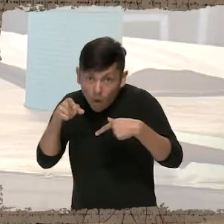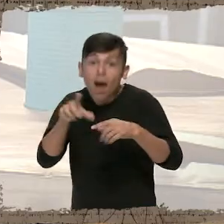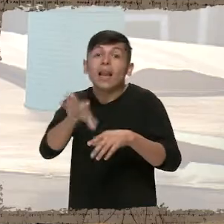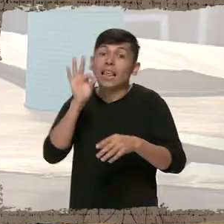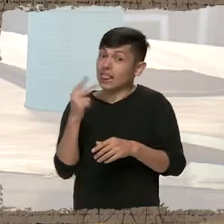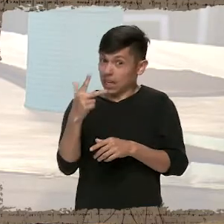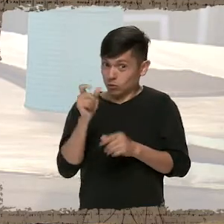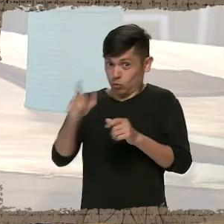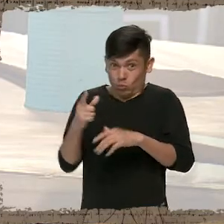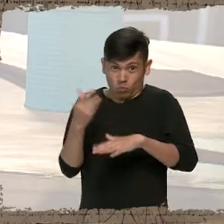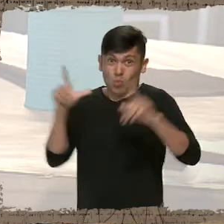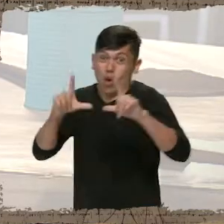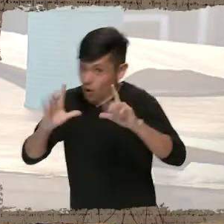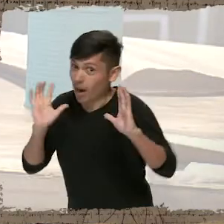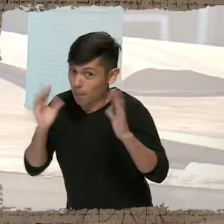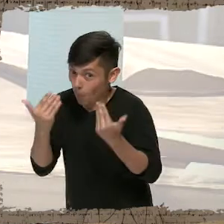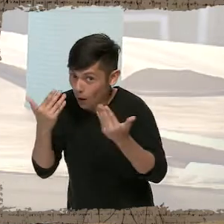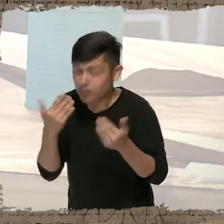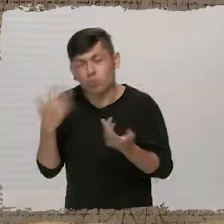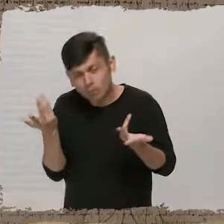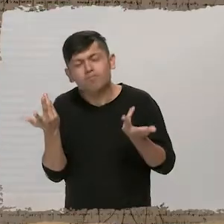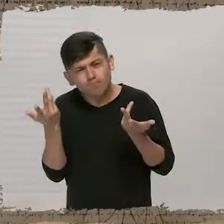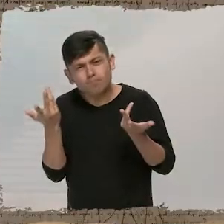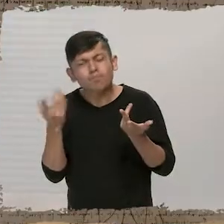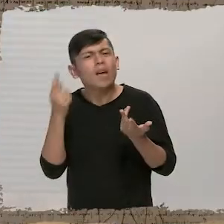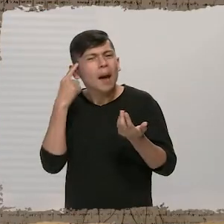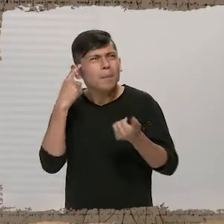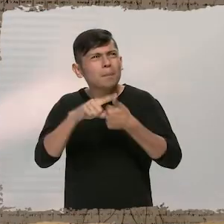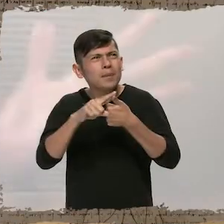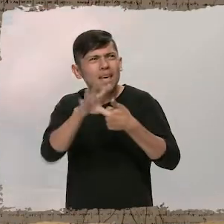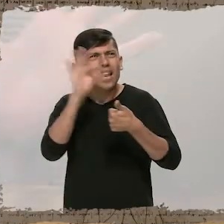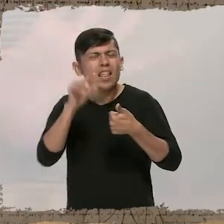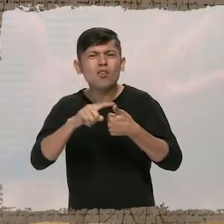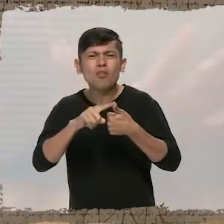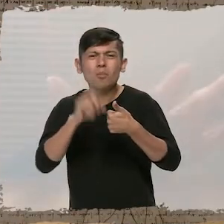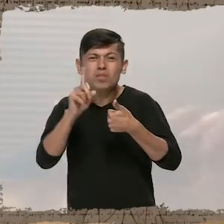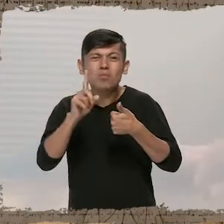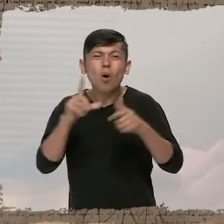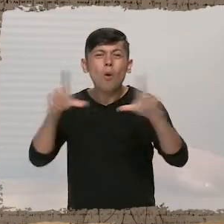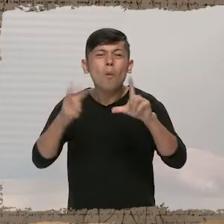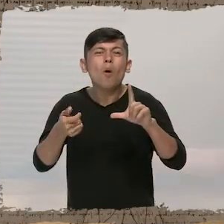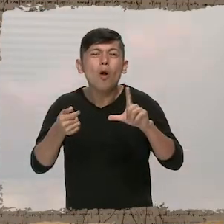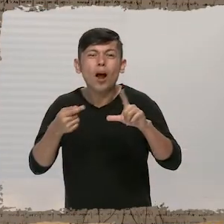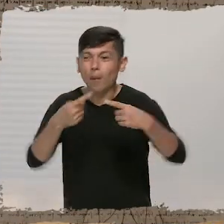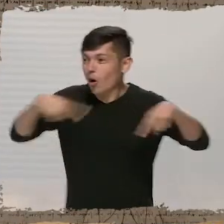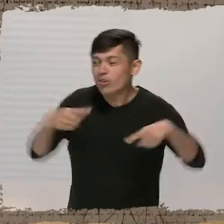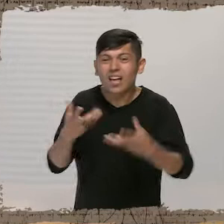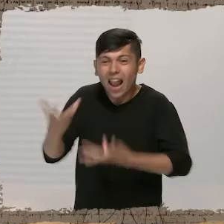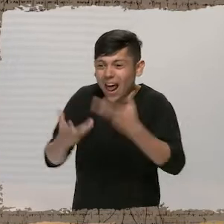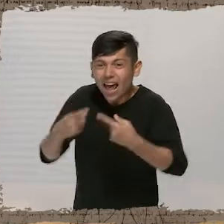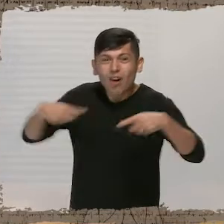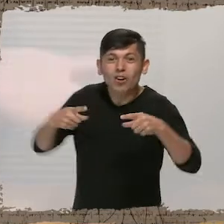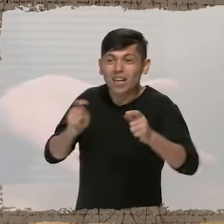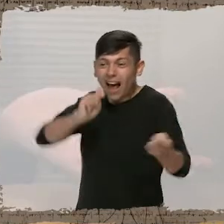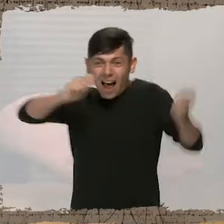elegir 3 por ser tu programa pero sólo por ser tu programa bueno está bien en lo primero que el hijo es el programa en donde utilizamos los utensilios